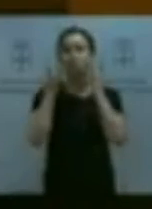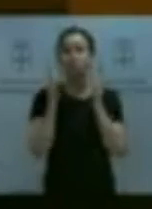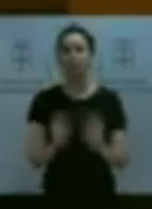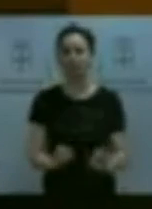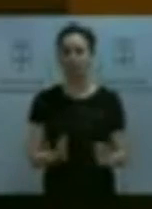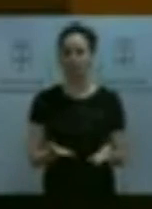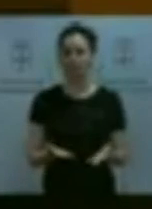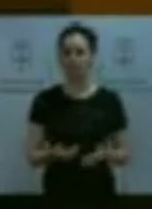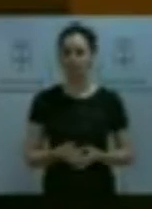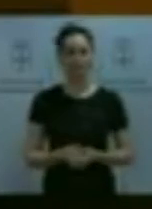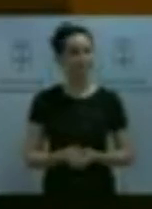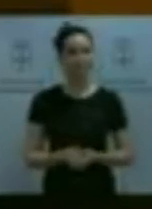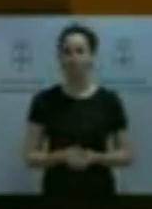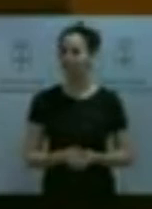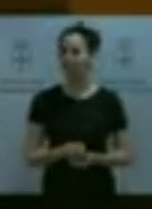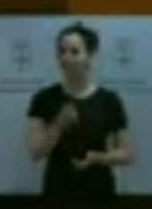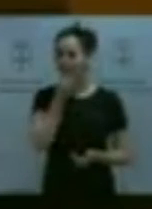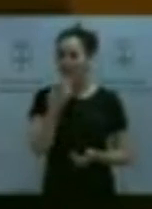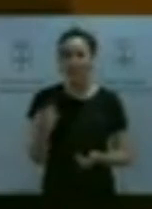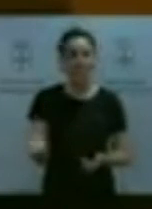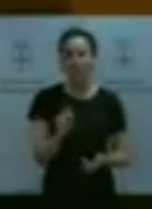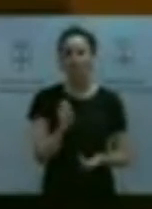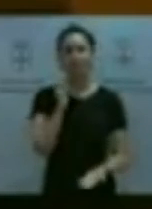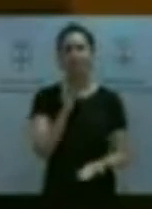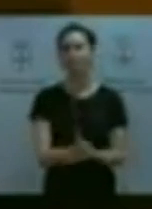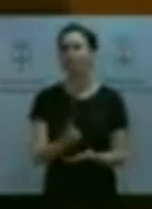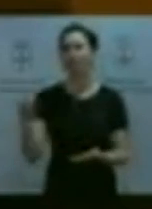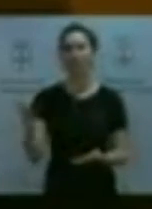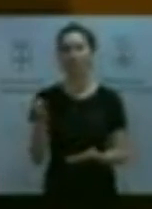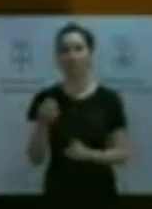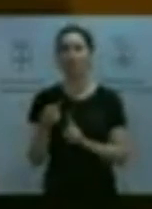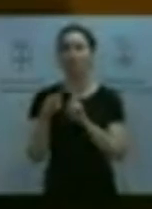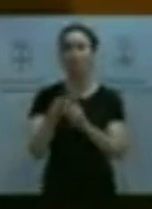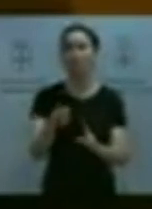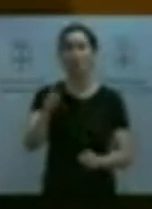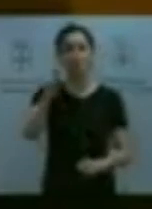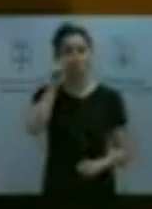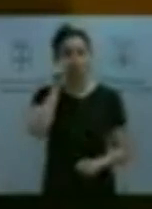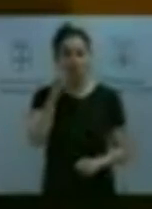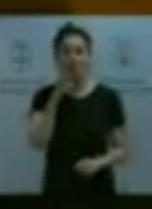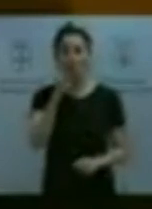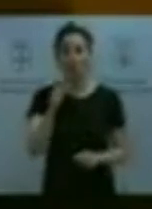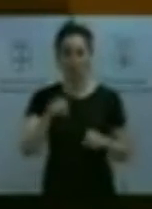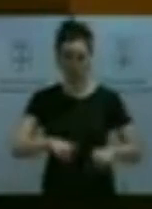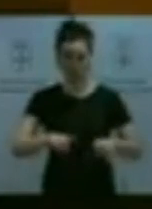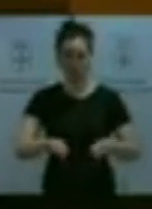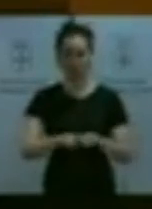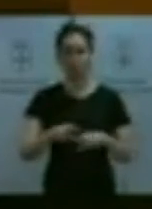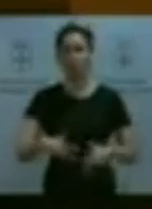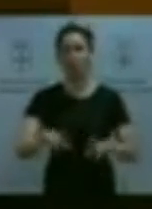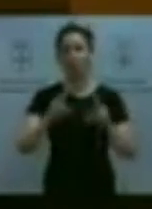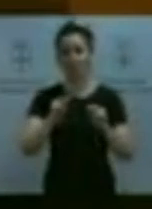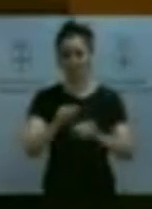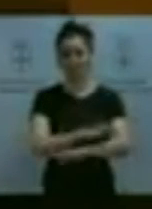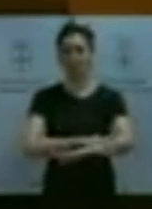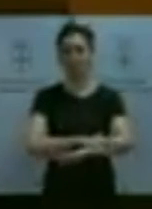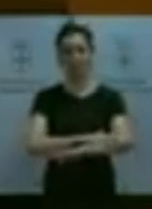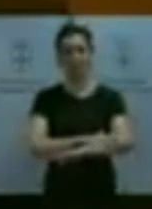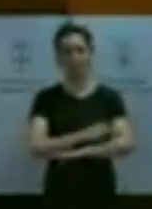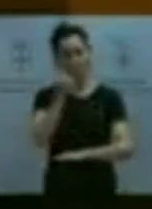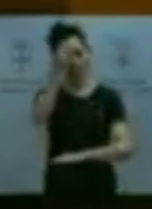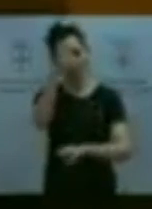Apuesten definitivamente por el turismo, porque yo ya no les considero en este fin de ciclo de su gobierno con muchas ideas. Pero si uno ya no tiene ideas ni presupuesto, el resultado es